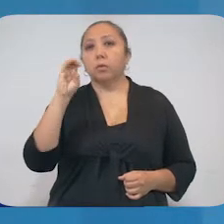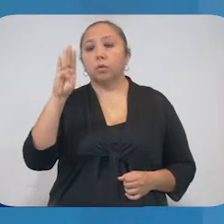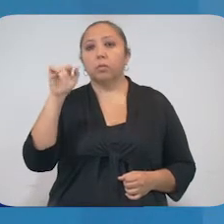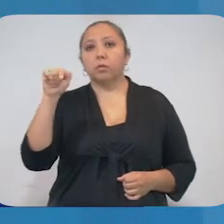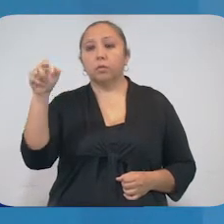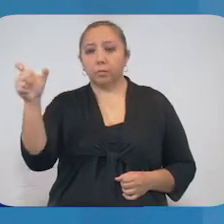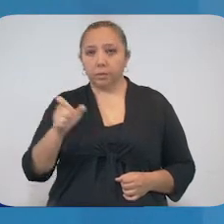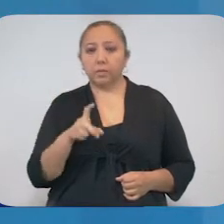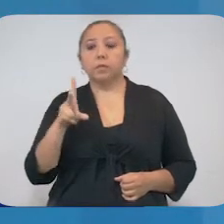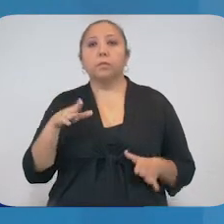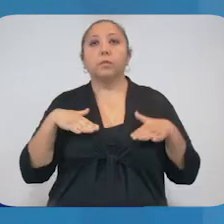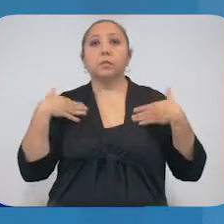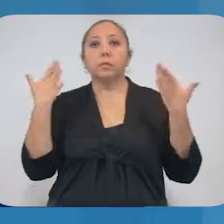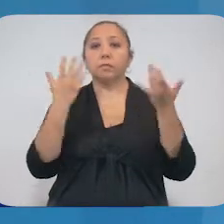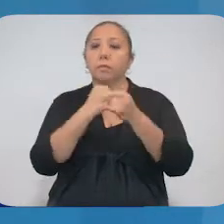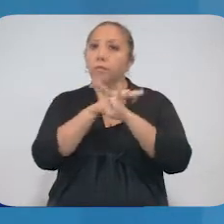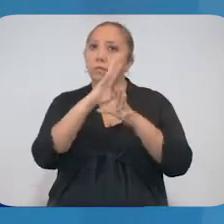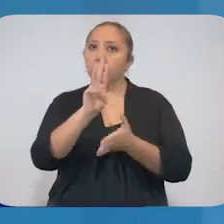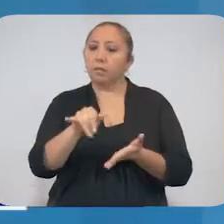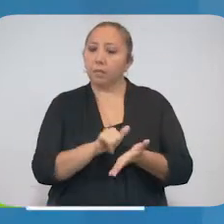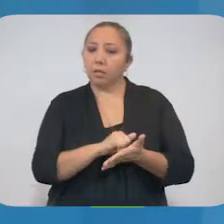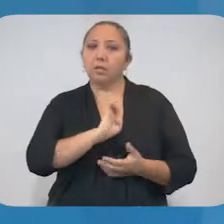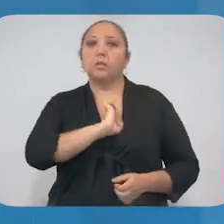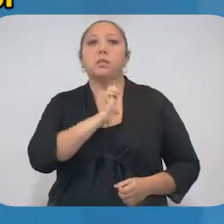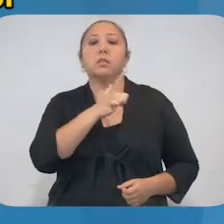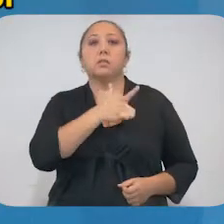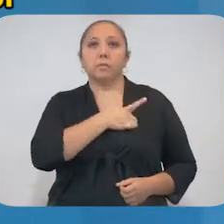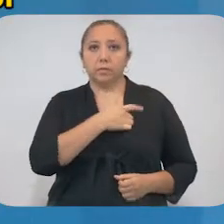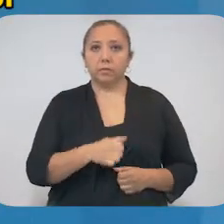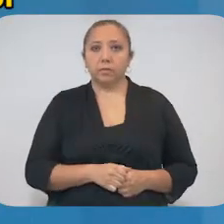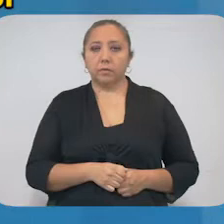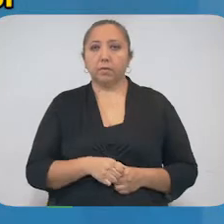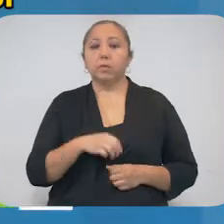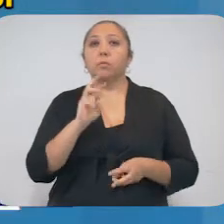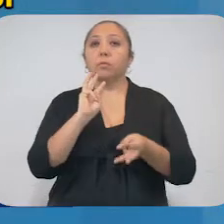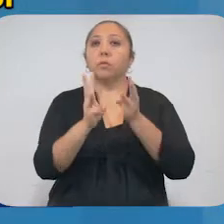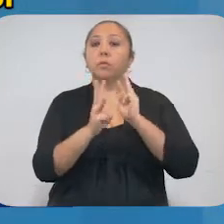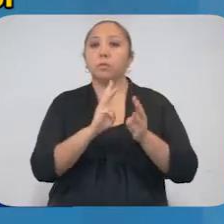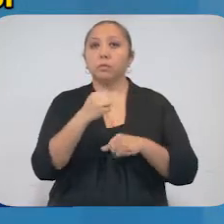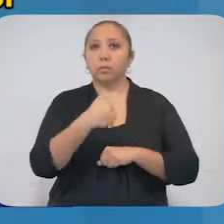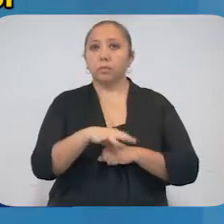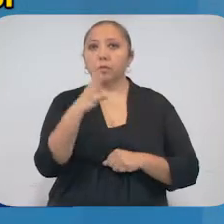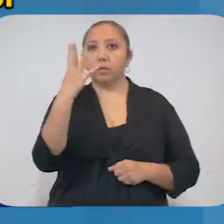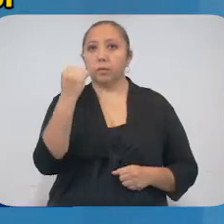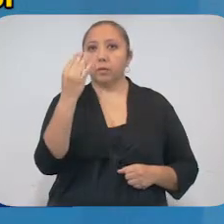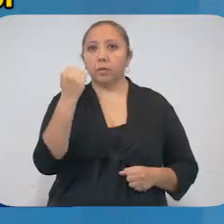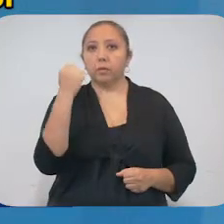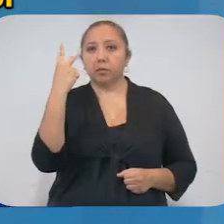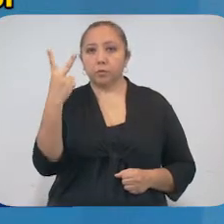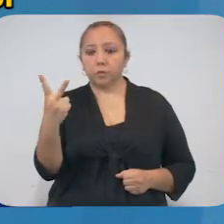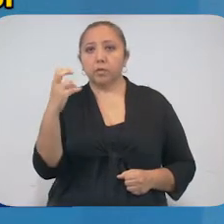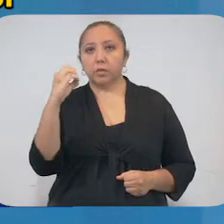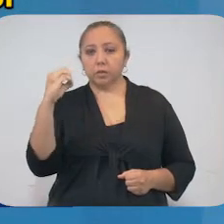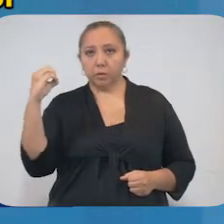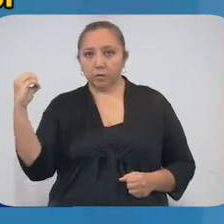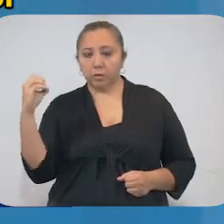coronavirus.yucatan.gov.mx también se ofrece información en maya y en español. El chat de WhatsApp en el número